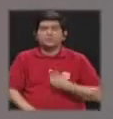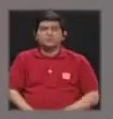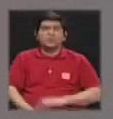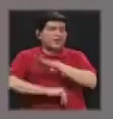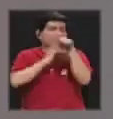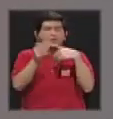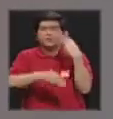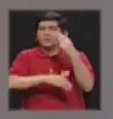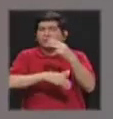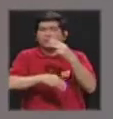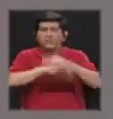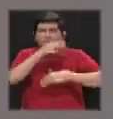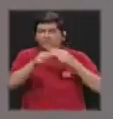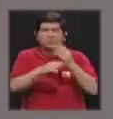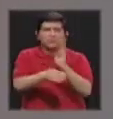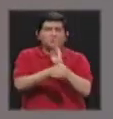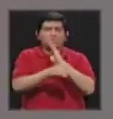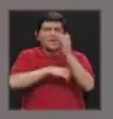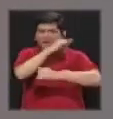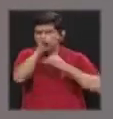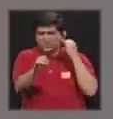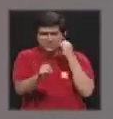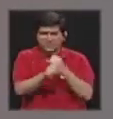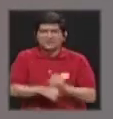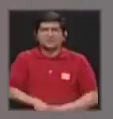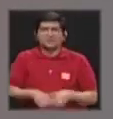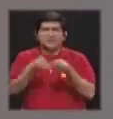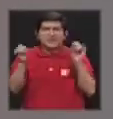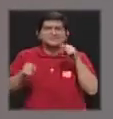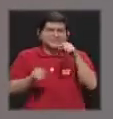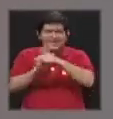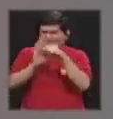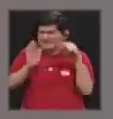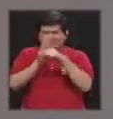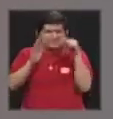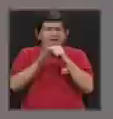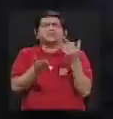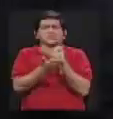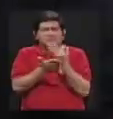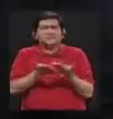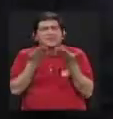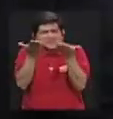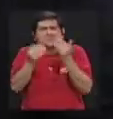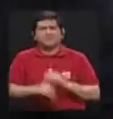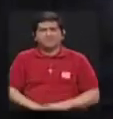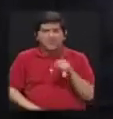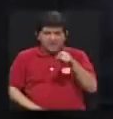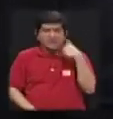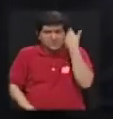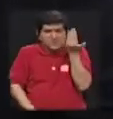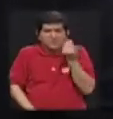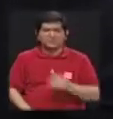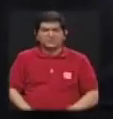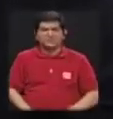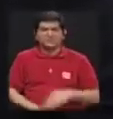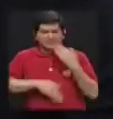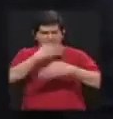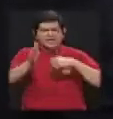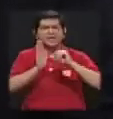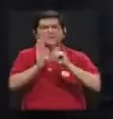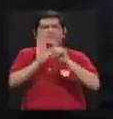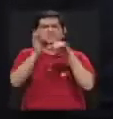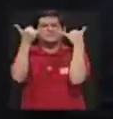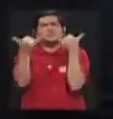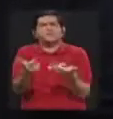banco internacional le va a financiar sin estas cláusulas tan vergonzosas. ¿Cuál sería el camino legislativo de